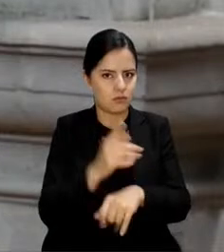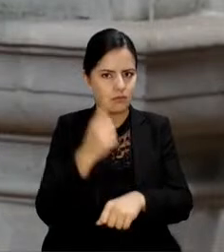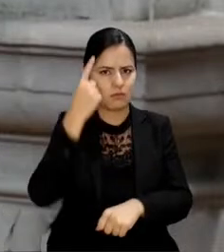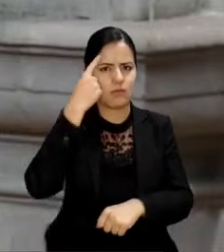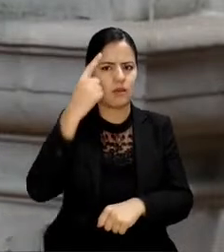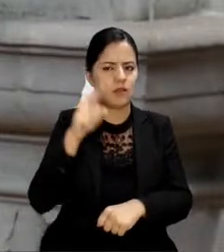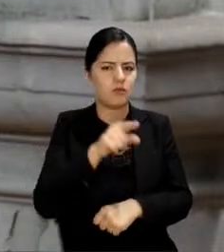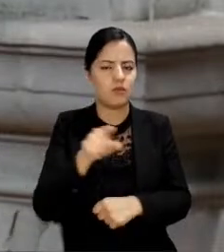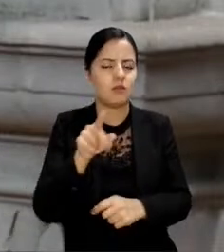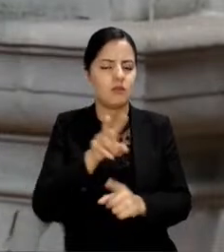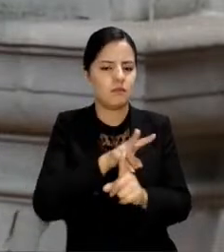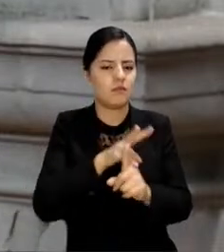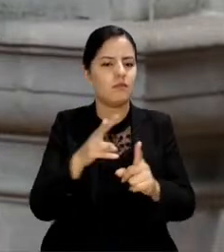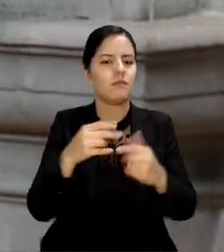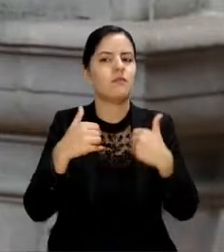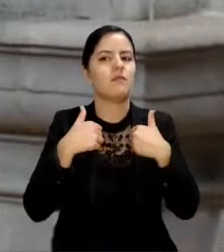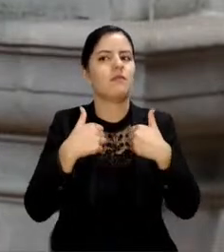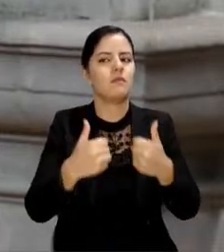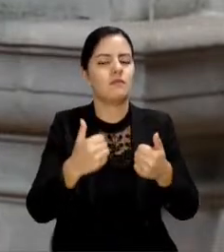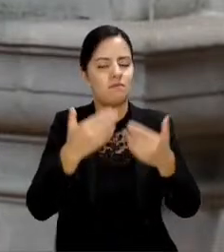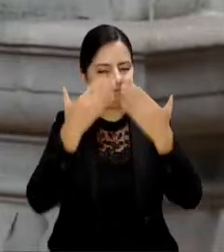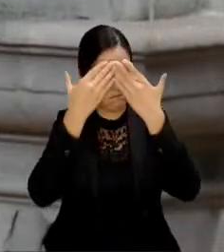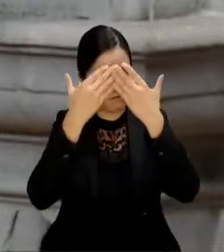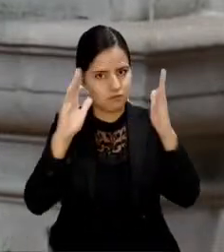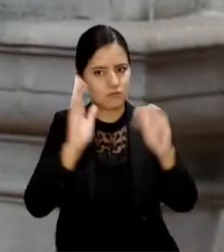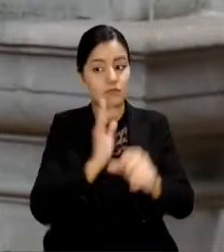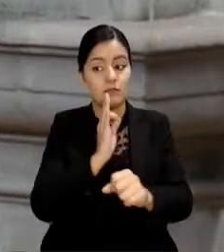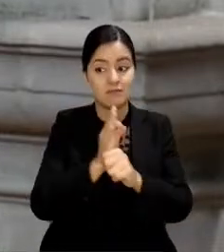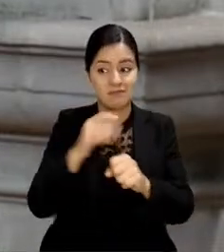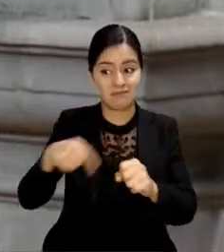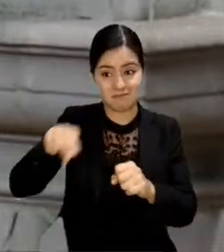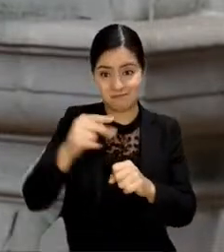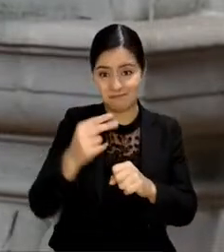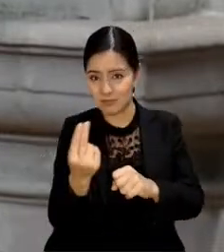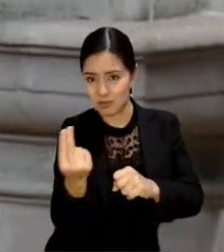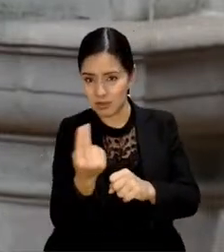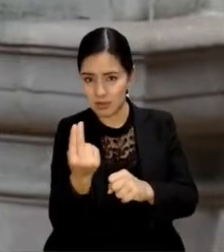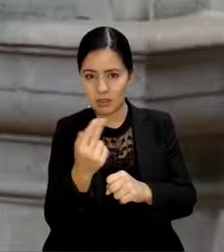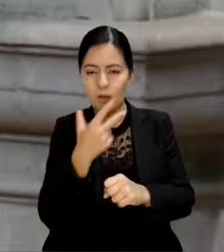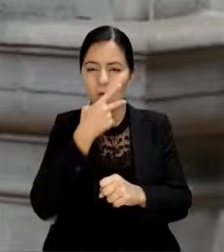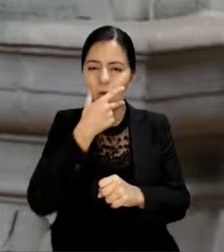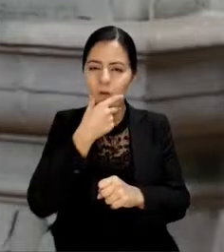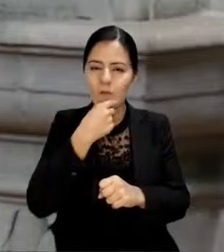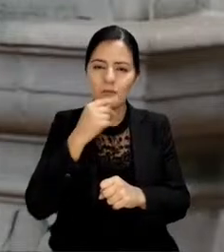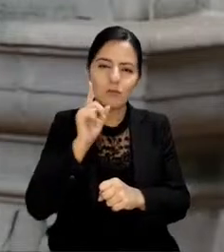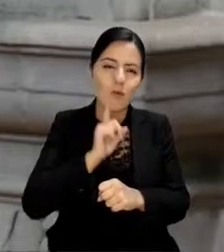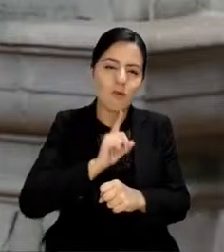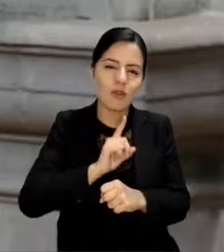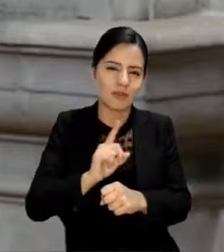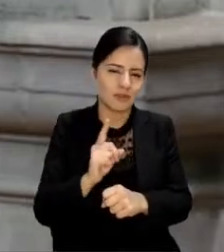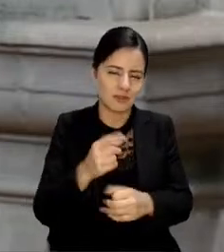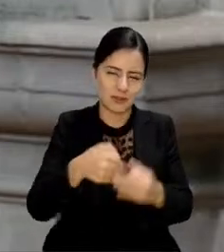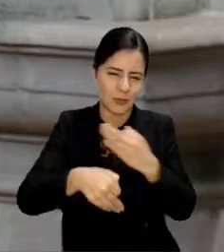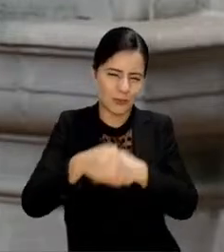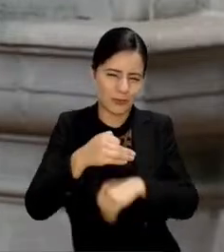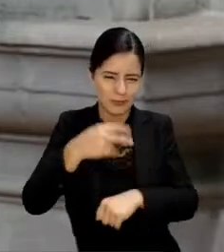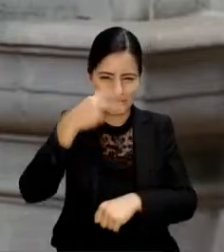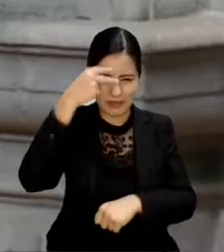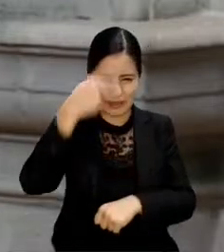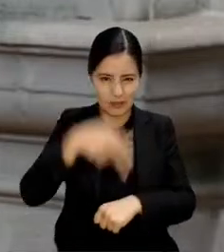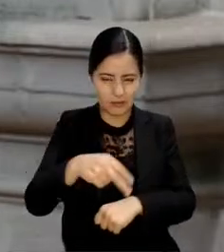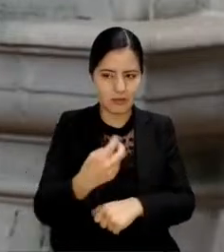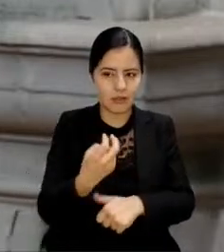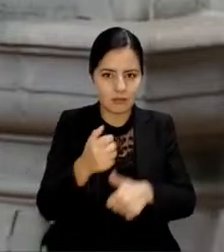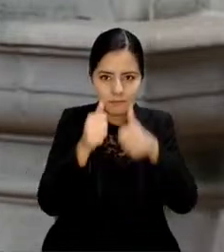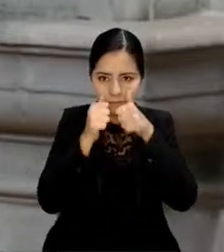perspectiva de género en este honorable poder, que esté acorde a las necesidades actuales de las y los mexiquenses. Por